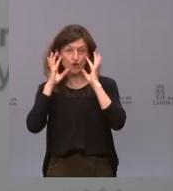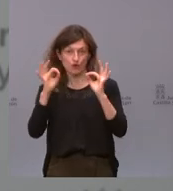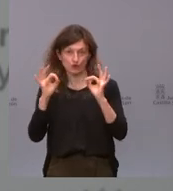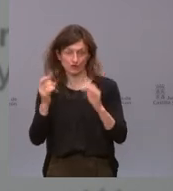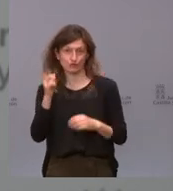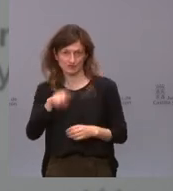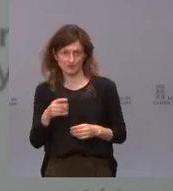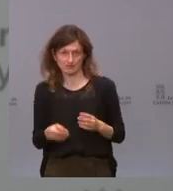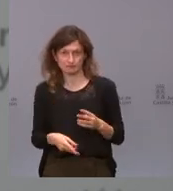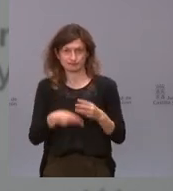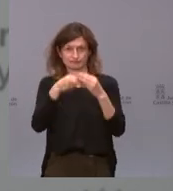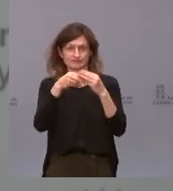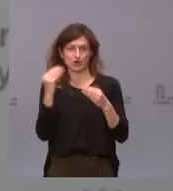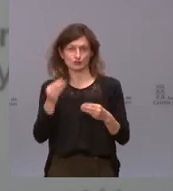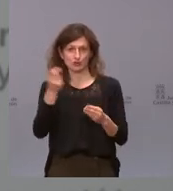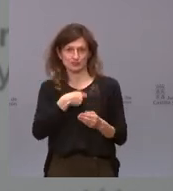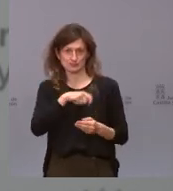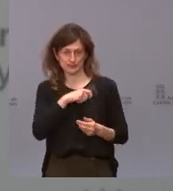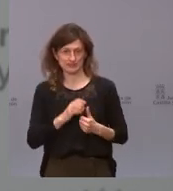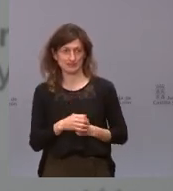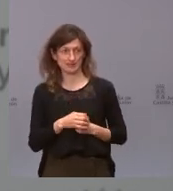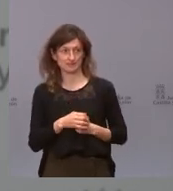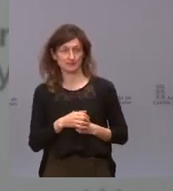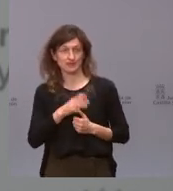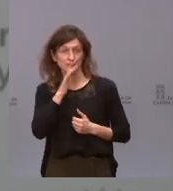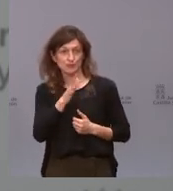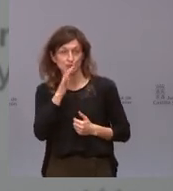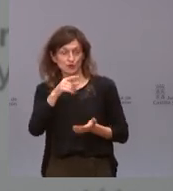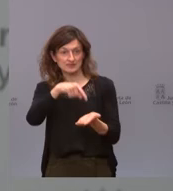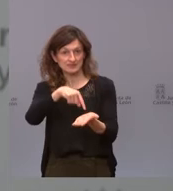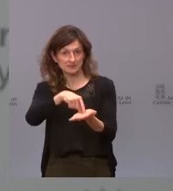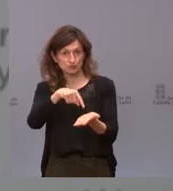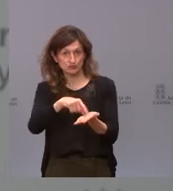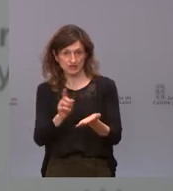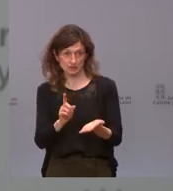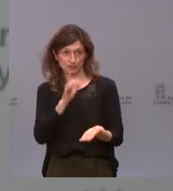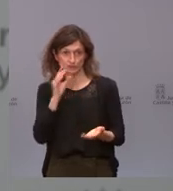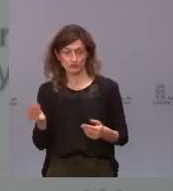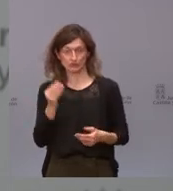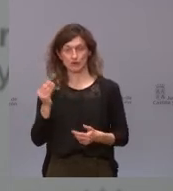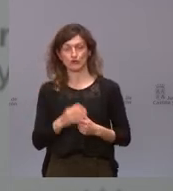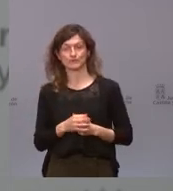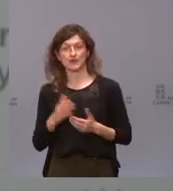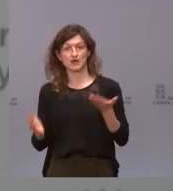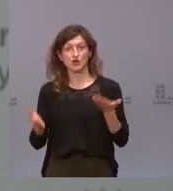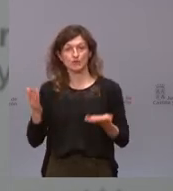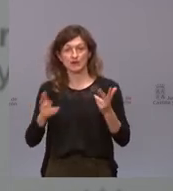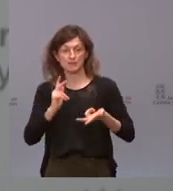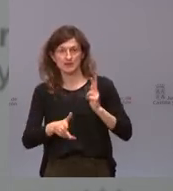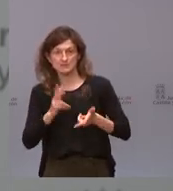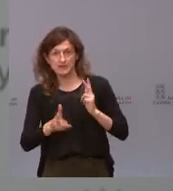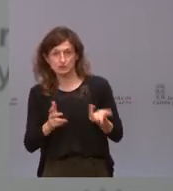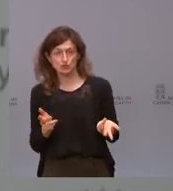ponemos también entre los mejores de españa porque no se va a tributar por este por este atributo compararnos con el país vasco